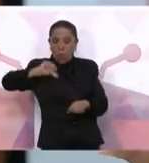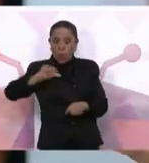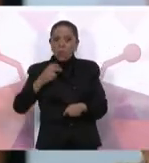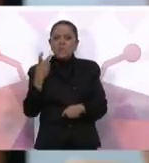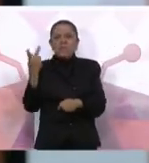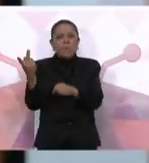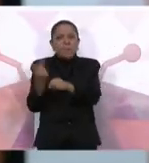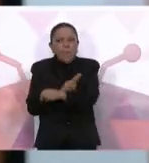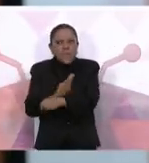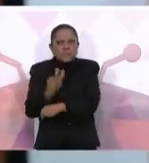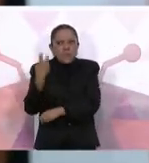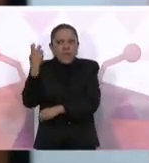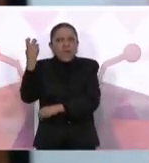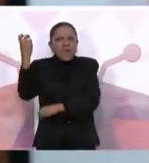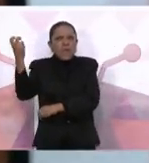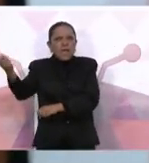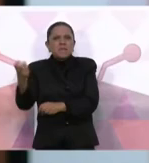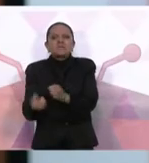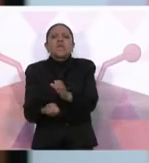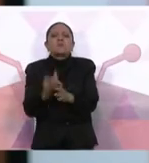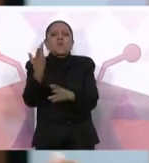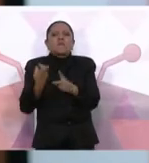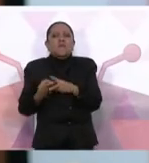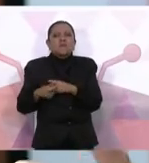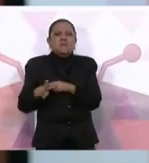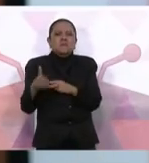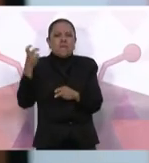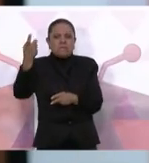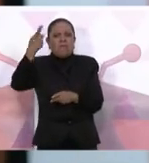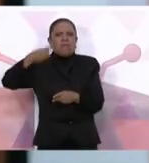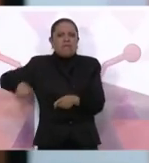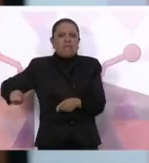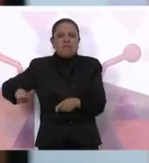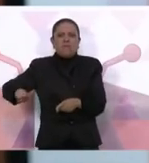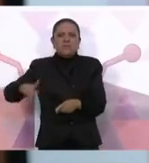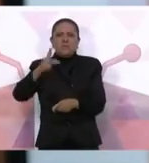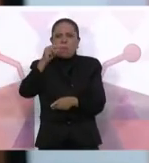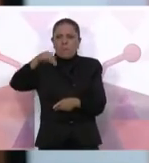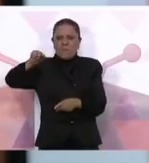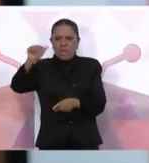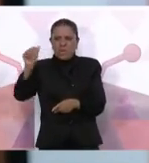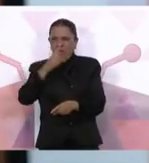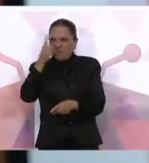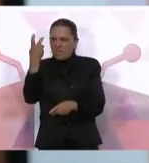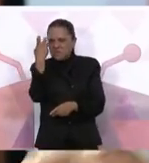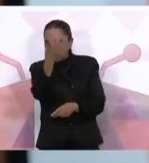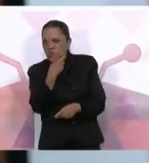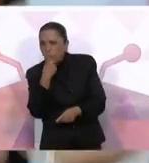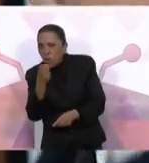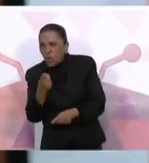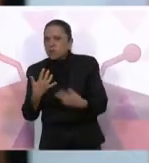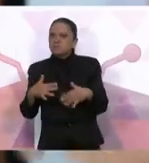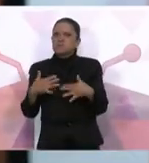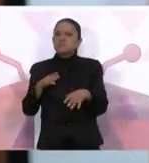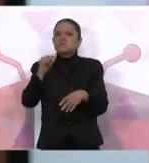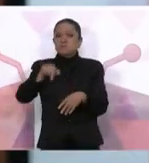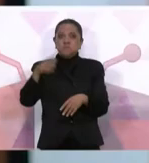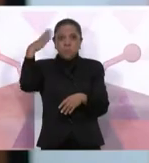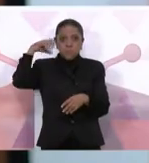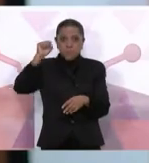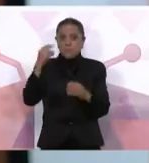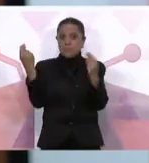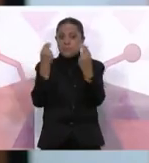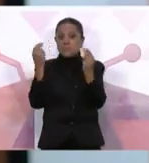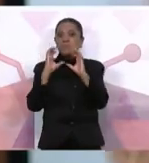con esta nueva iniciativa o este nuevo decreto que establece esto que tú planteas me parece que hoy morelos necesita cuidar su propia